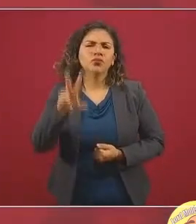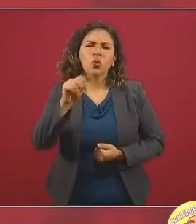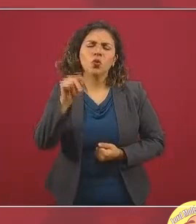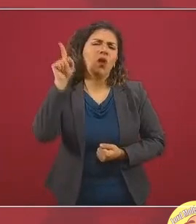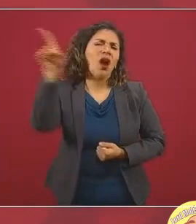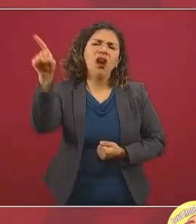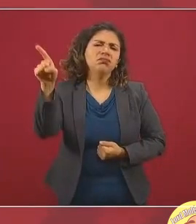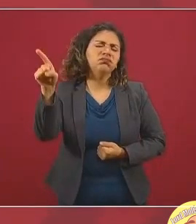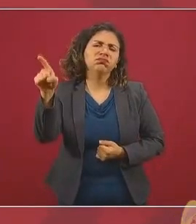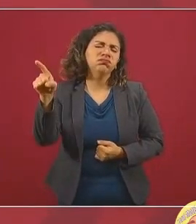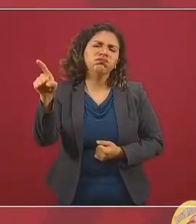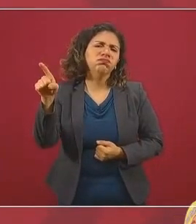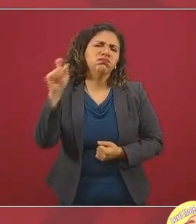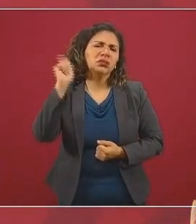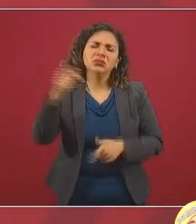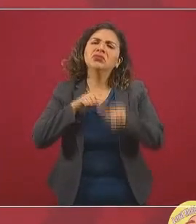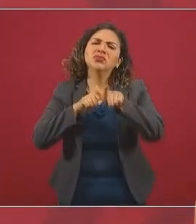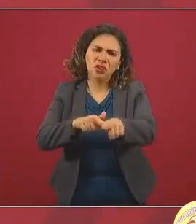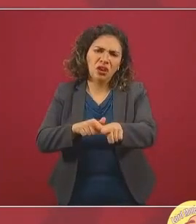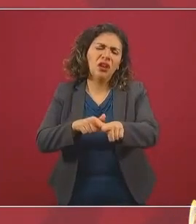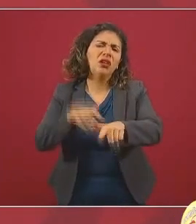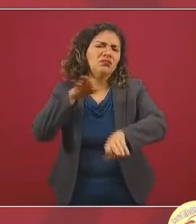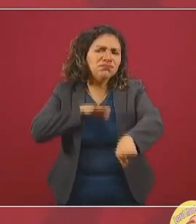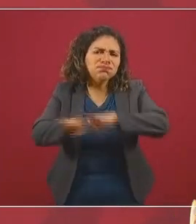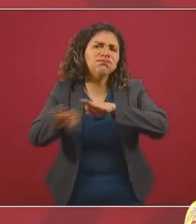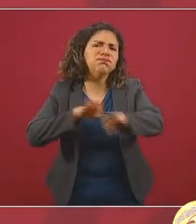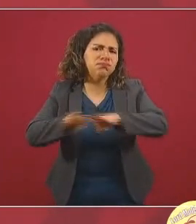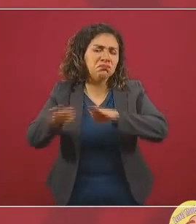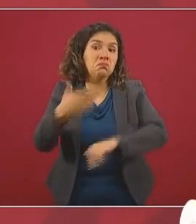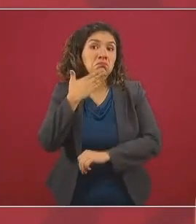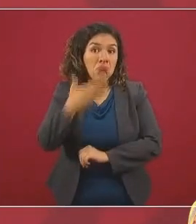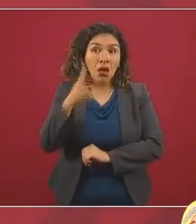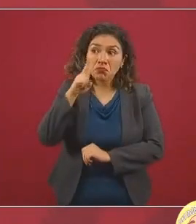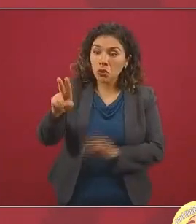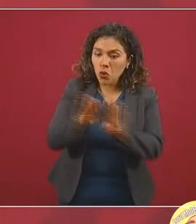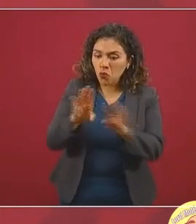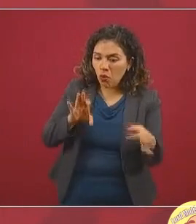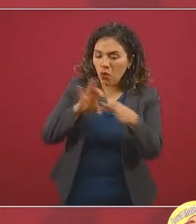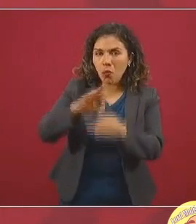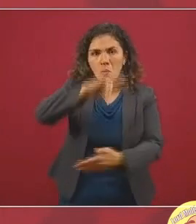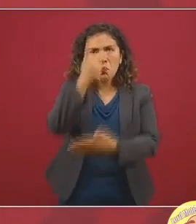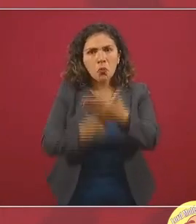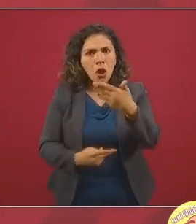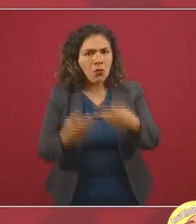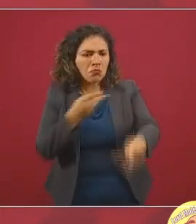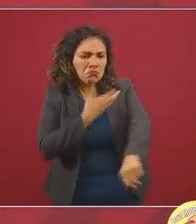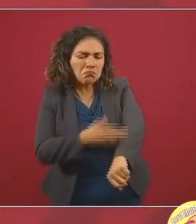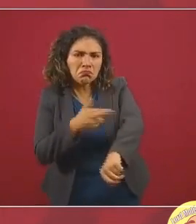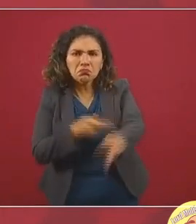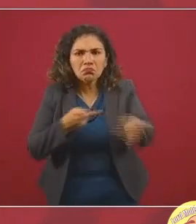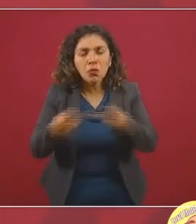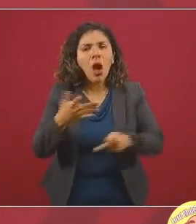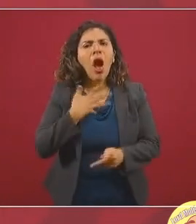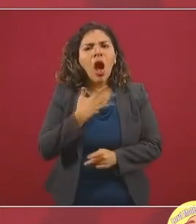obra que va avanzando muy bien de acuerdo al programa. Hay 4 o